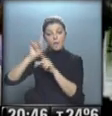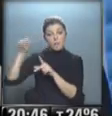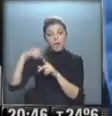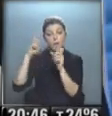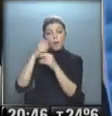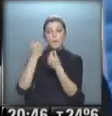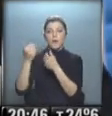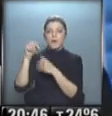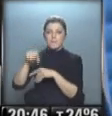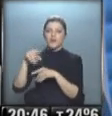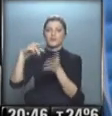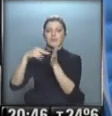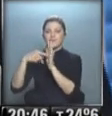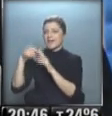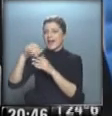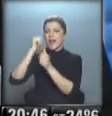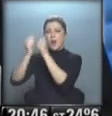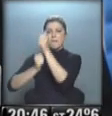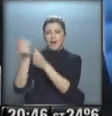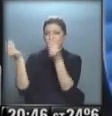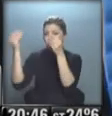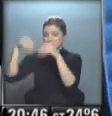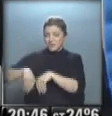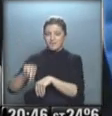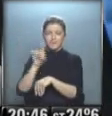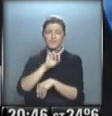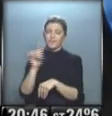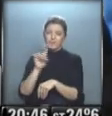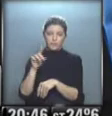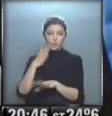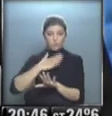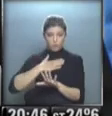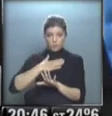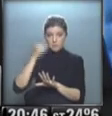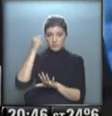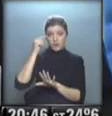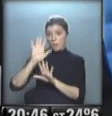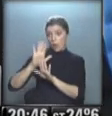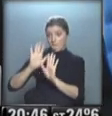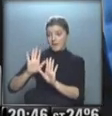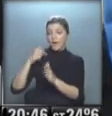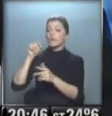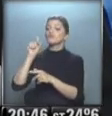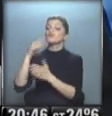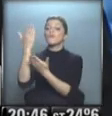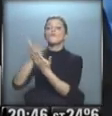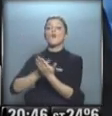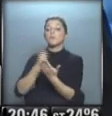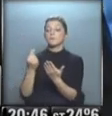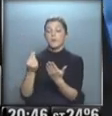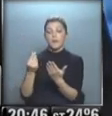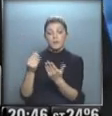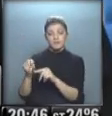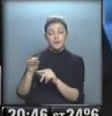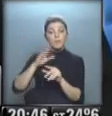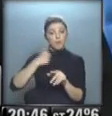la quiebra de la compañía, la imposibilidad operativa. Desde nuestro punto de vista, esperaremos el informe de ellos, pero desde nuestro punto de vista no, lo que se